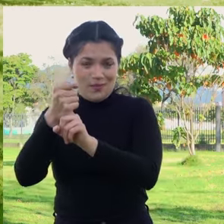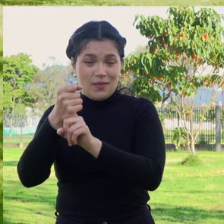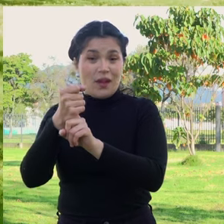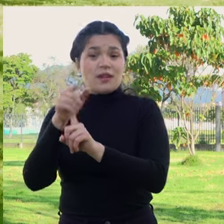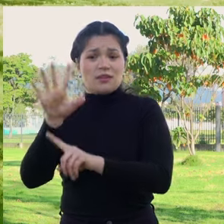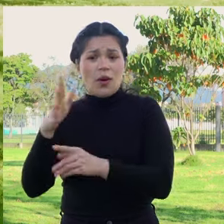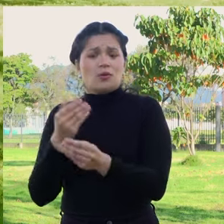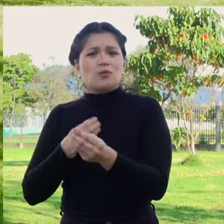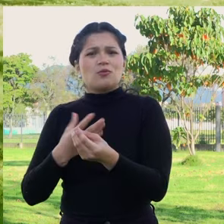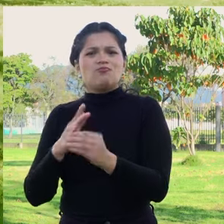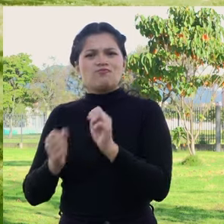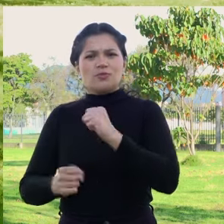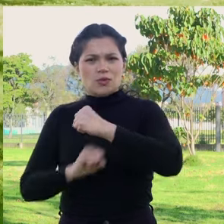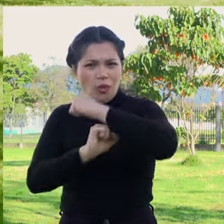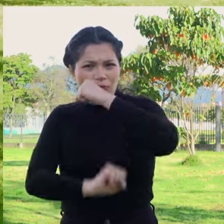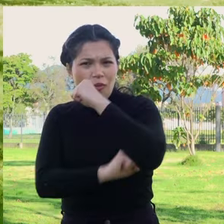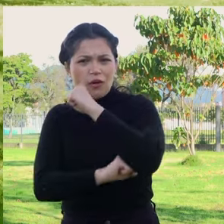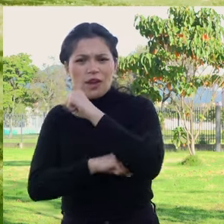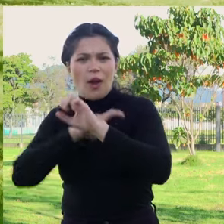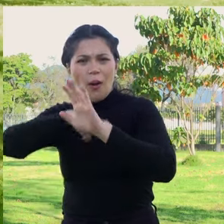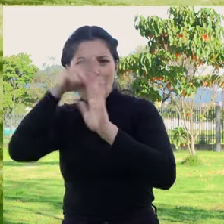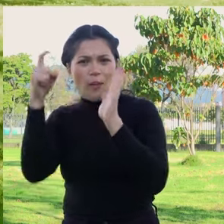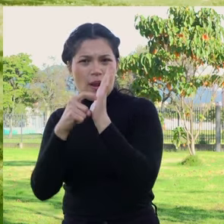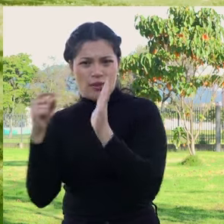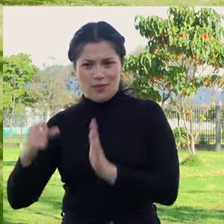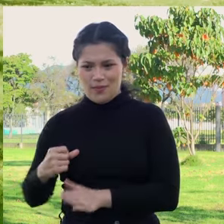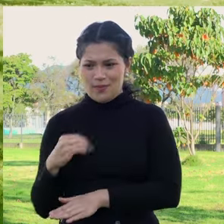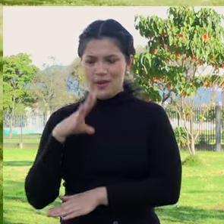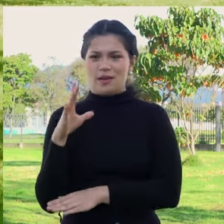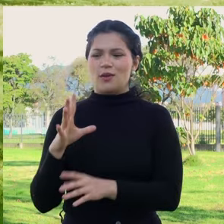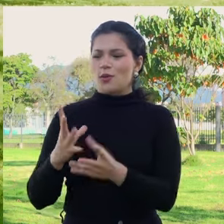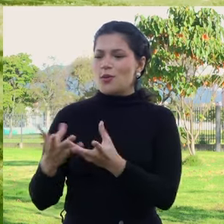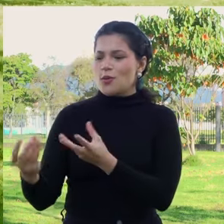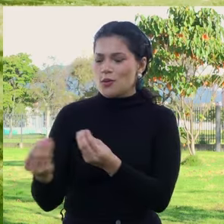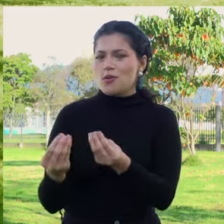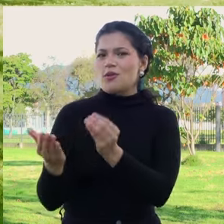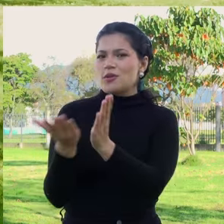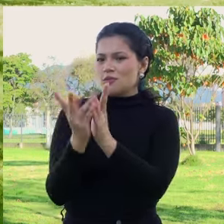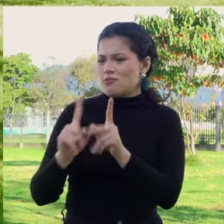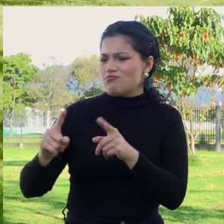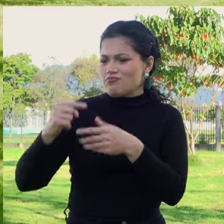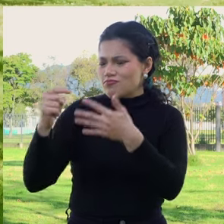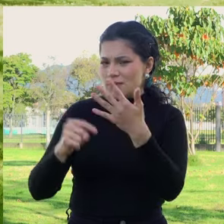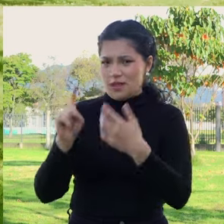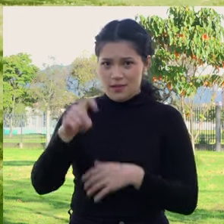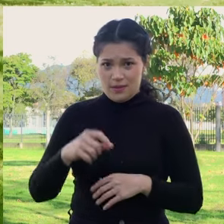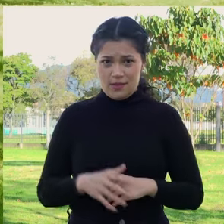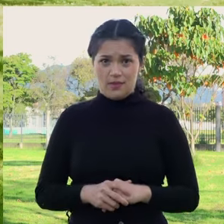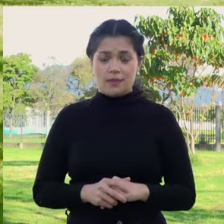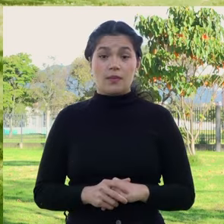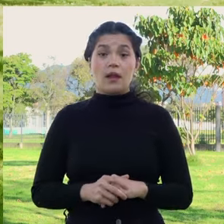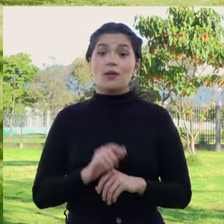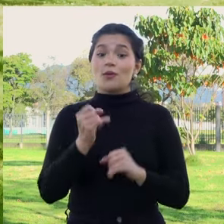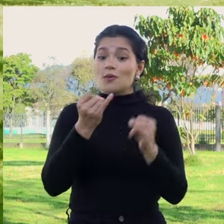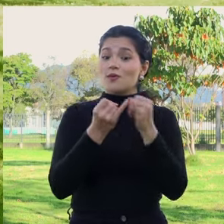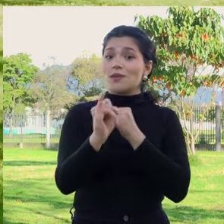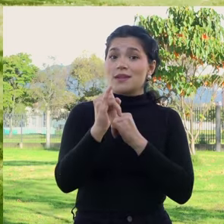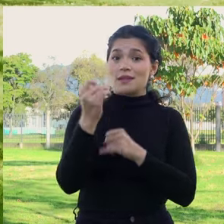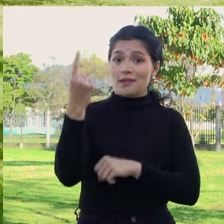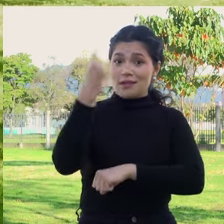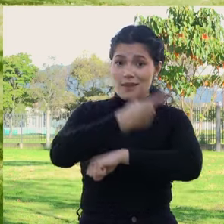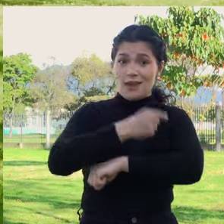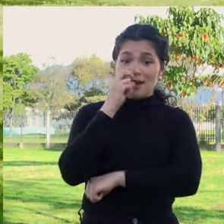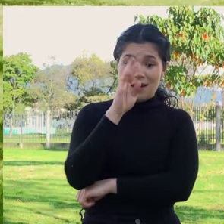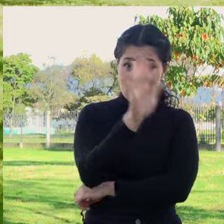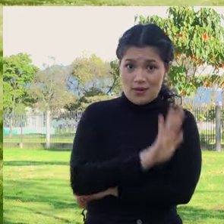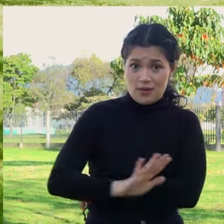haya un soporte integral de bienestar para el conjunto de los estamentos que la constituyen. El último día de la mesa nacional vamos a